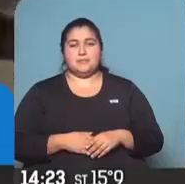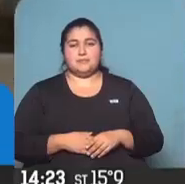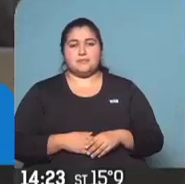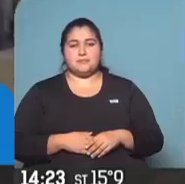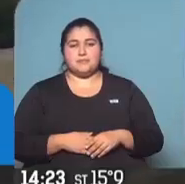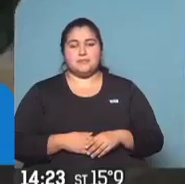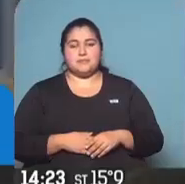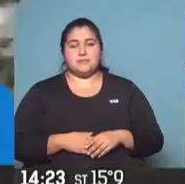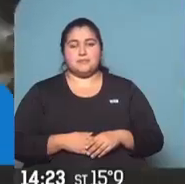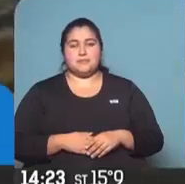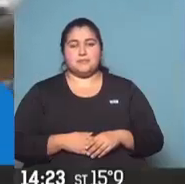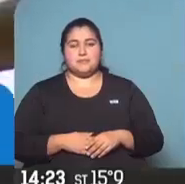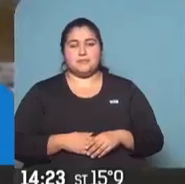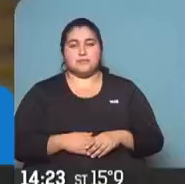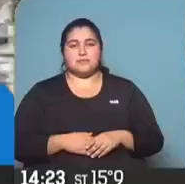i